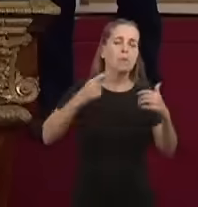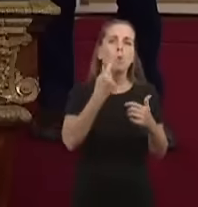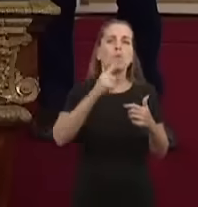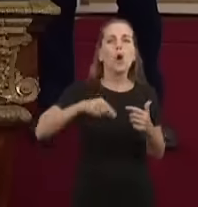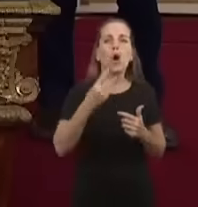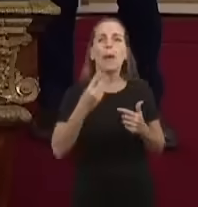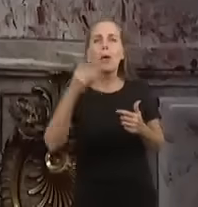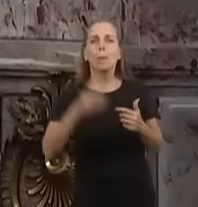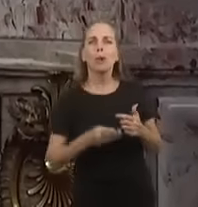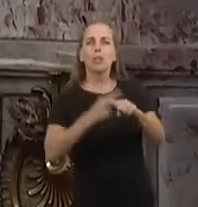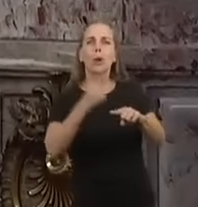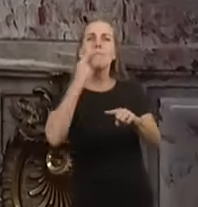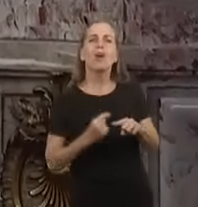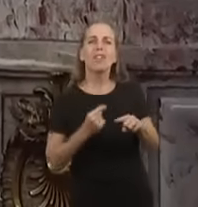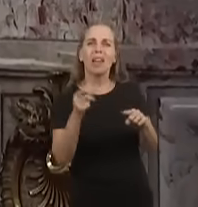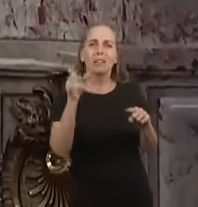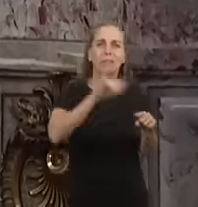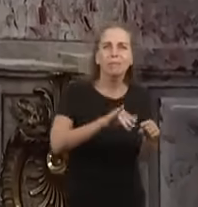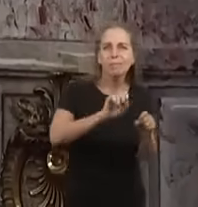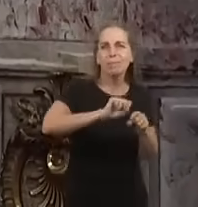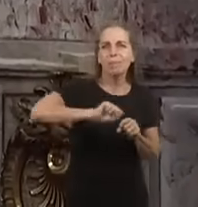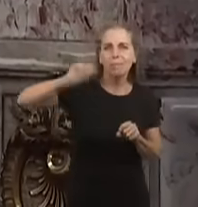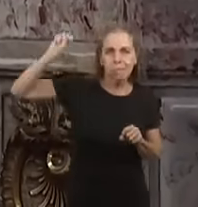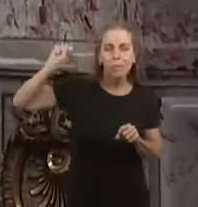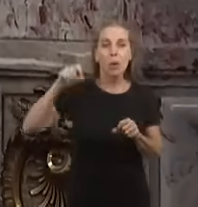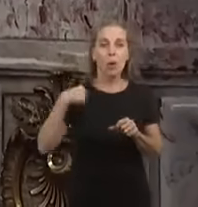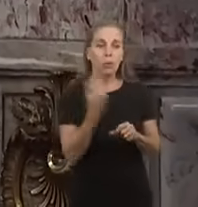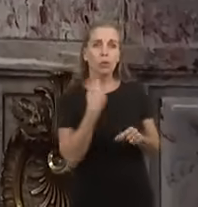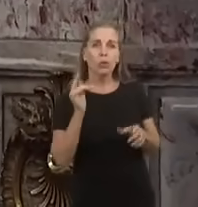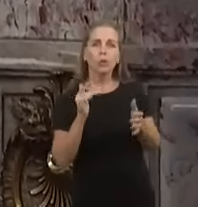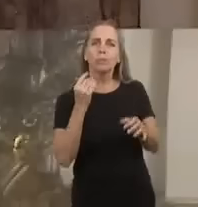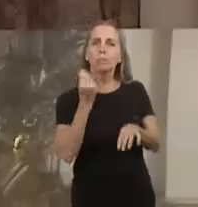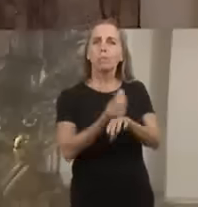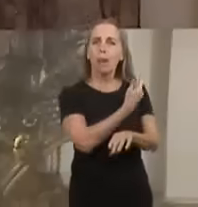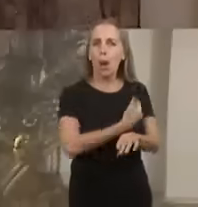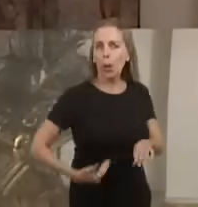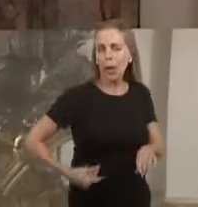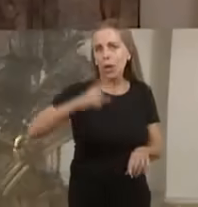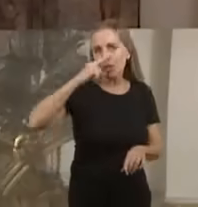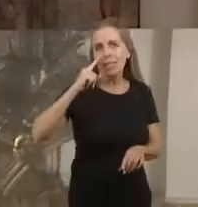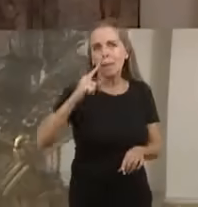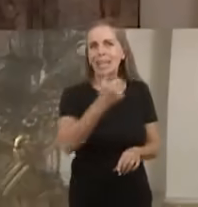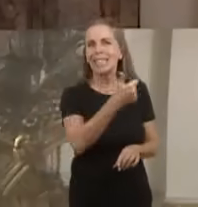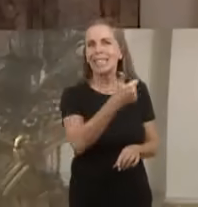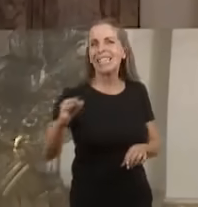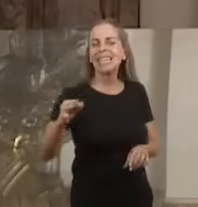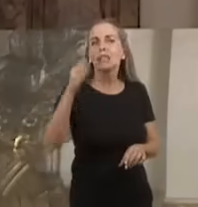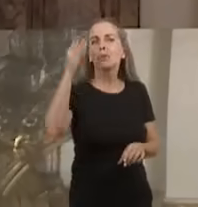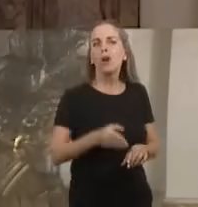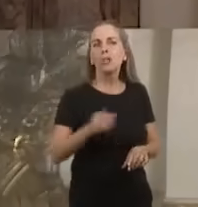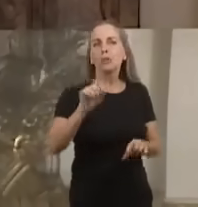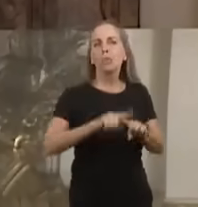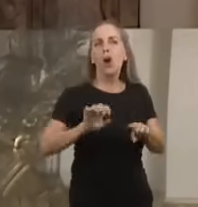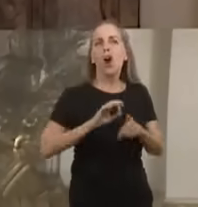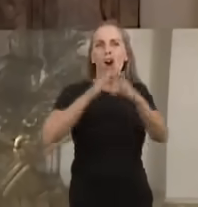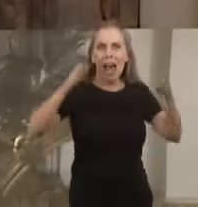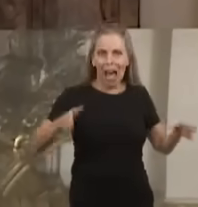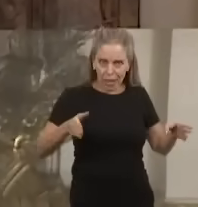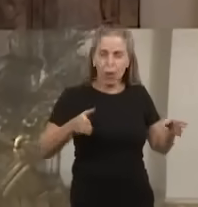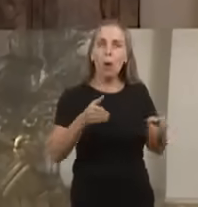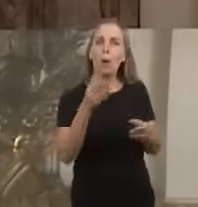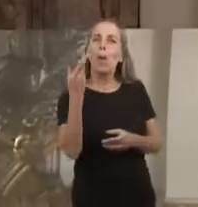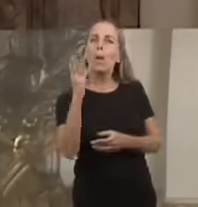diario es decir asumimos el gobierno con la inflación corriendo al 7600 anual con un Sobrante monetario y